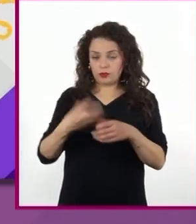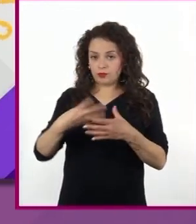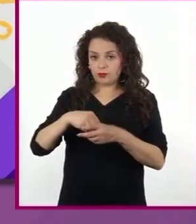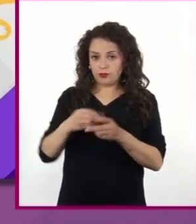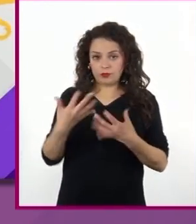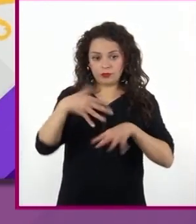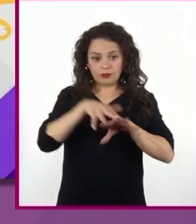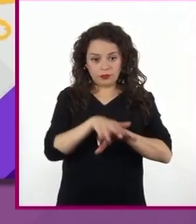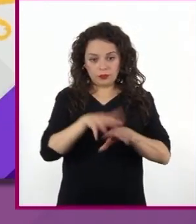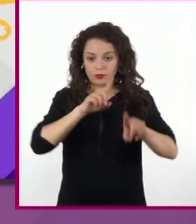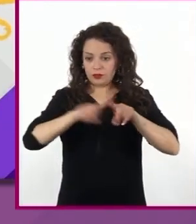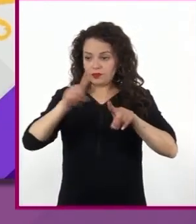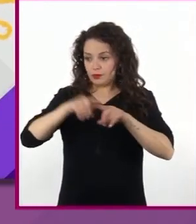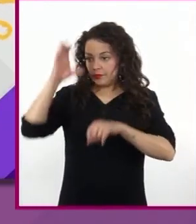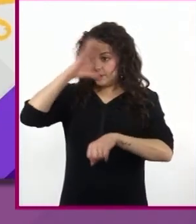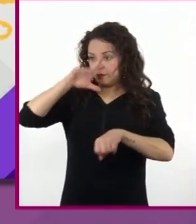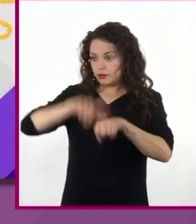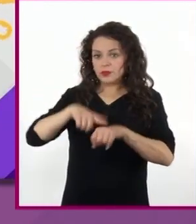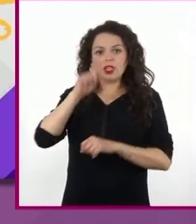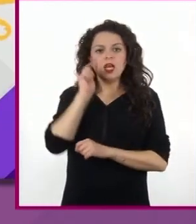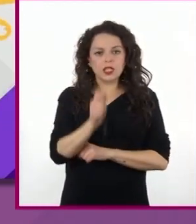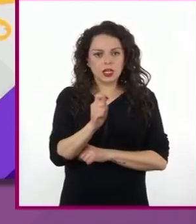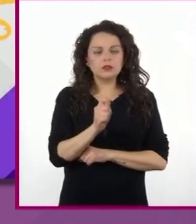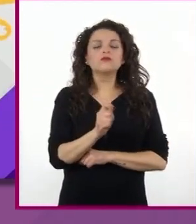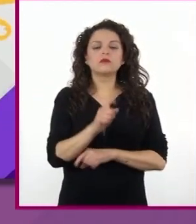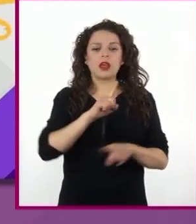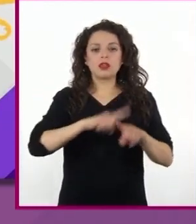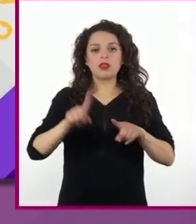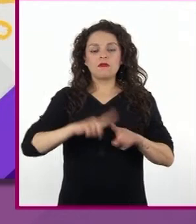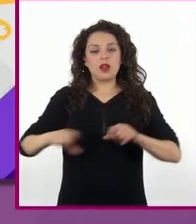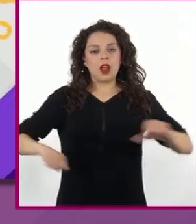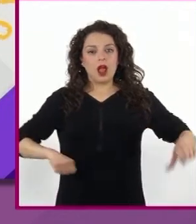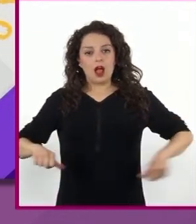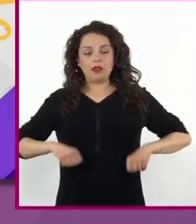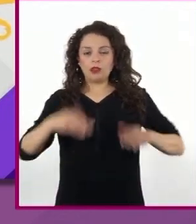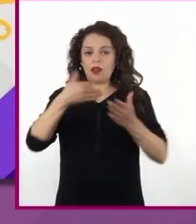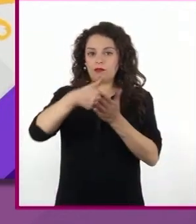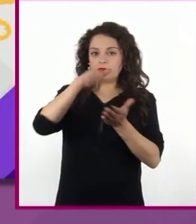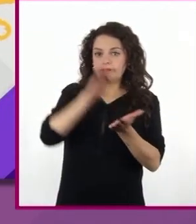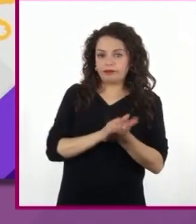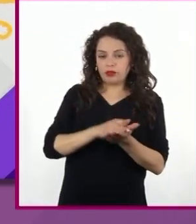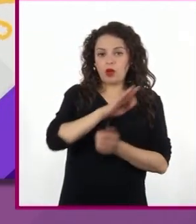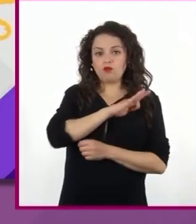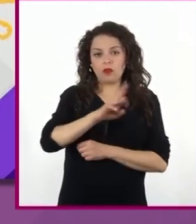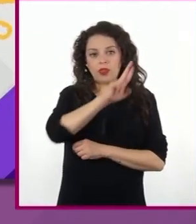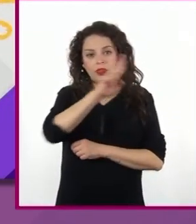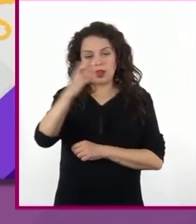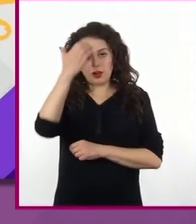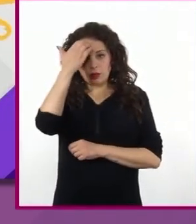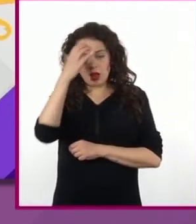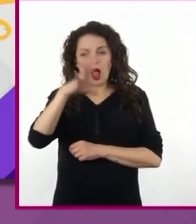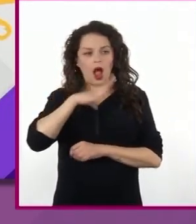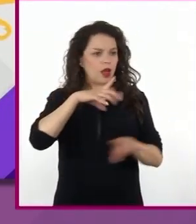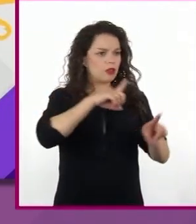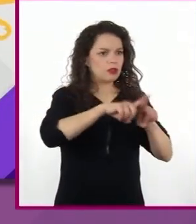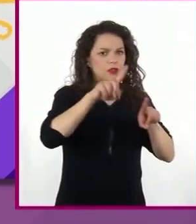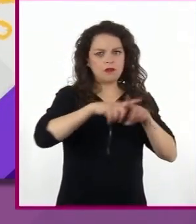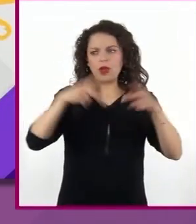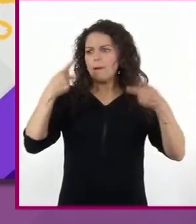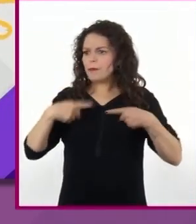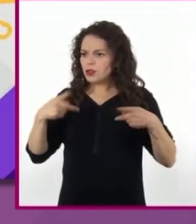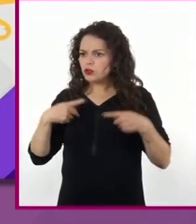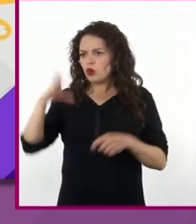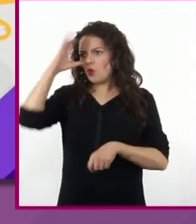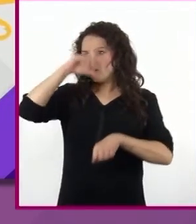intercultural puede definirse como el conjunto de actitudes y valores que permiten reconocer la diversidad de personas, grupos y